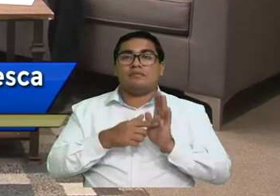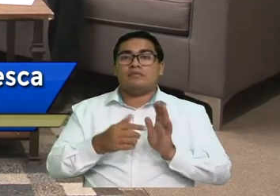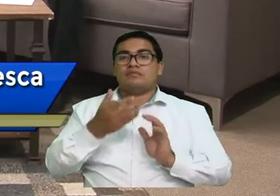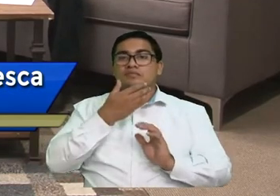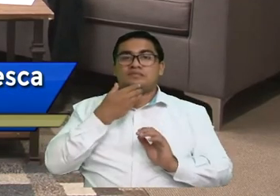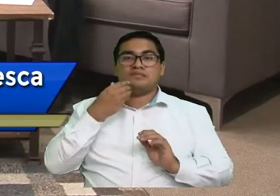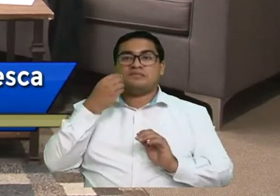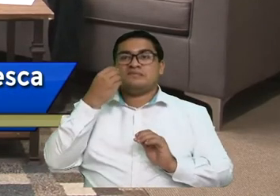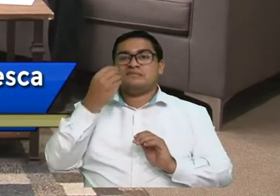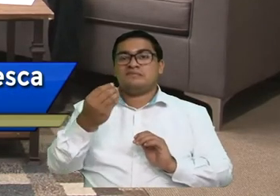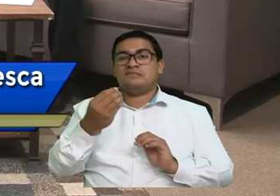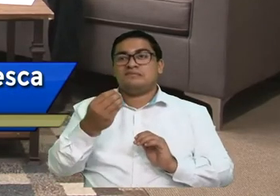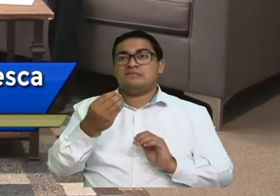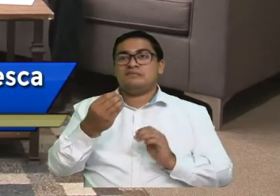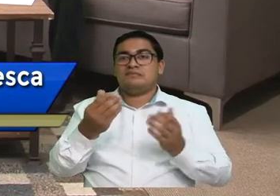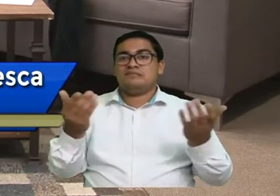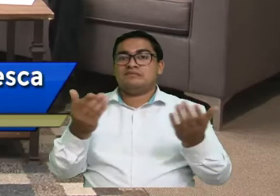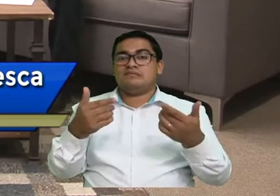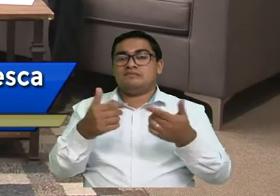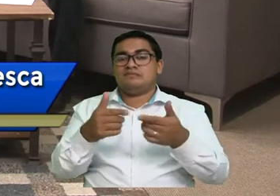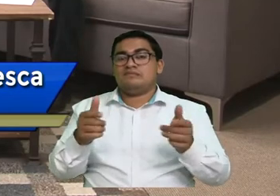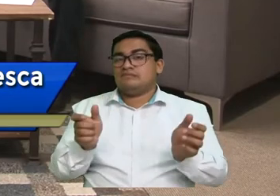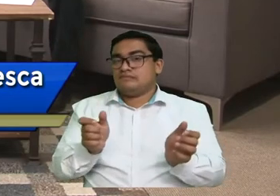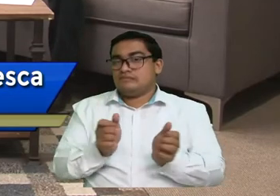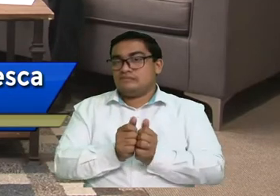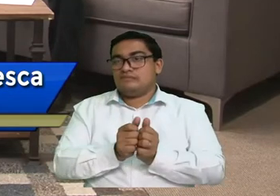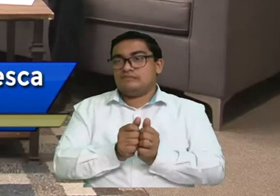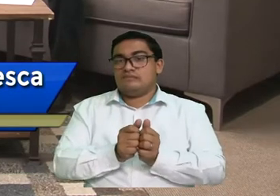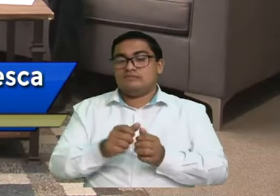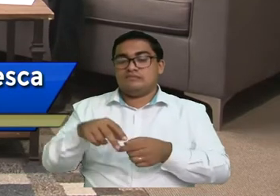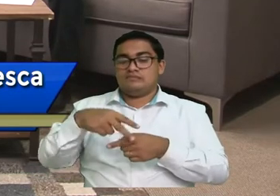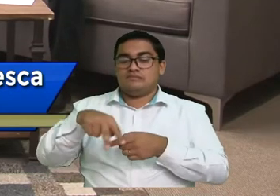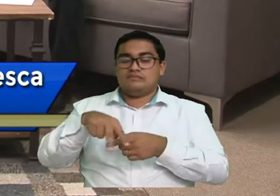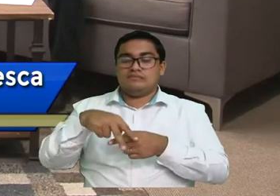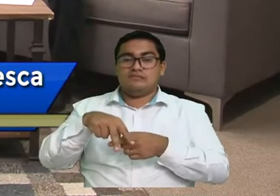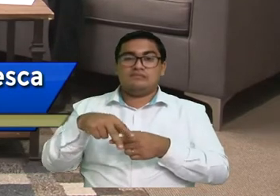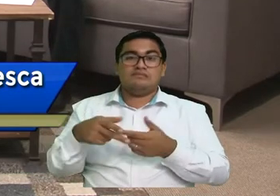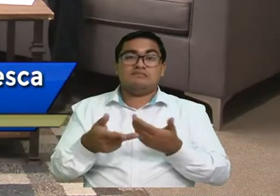jóvenes, a través del movimiento Guardabarranco,